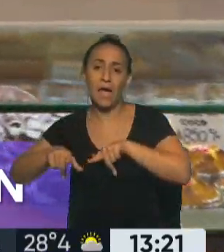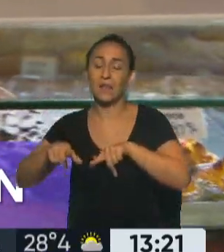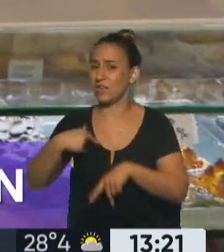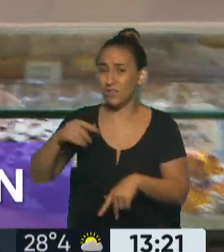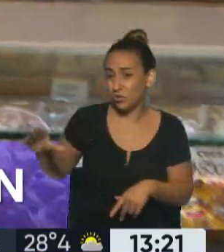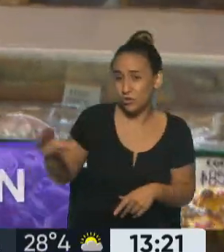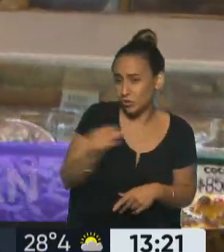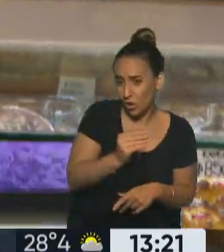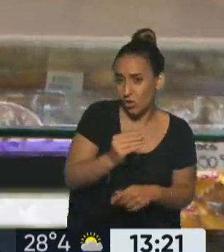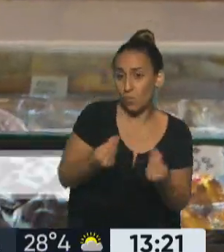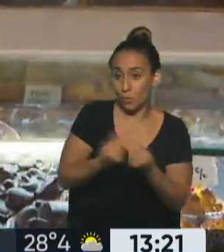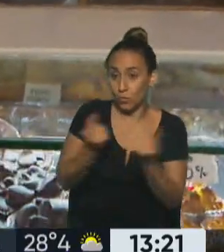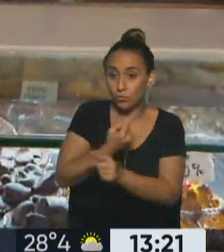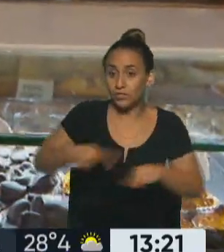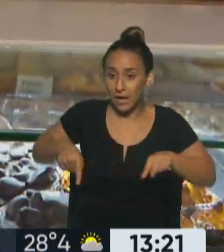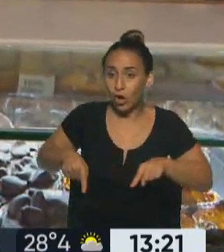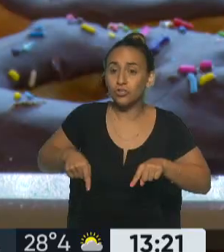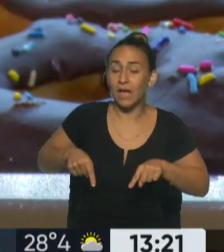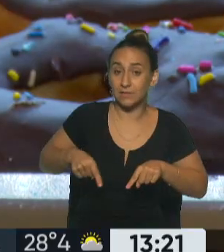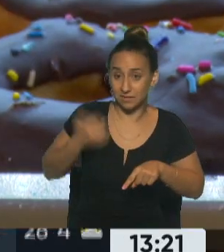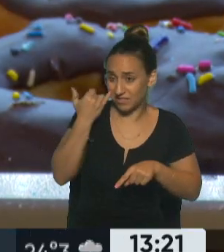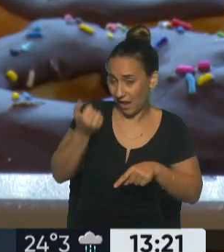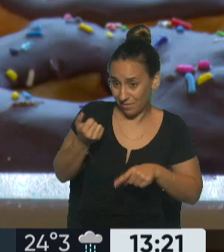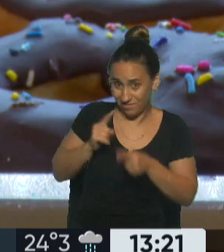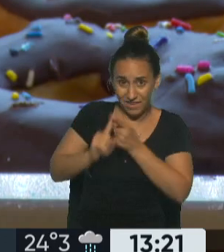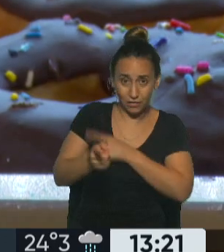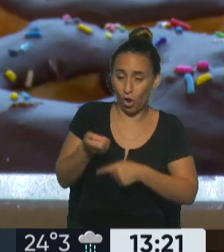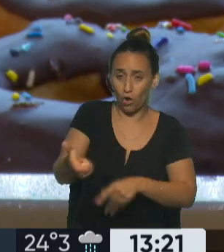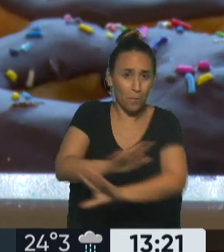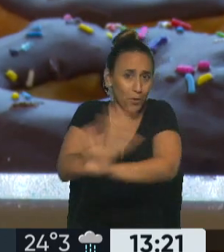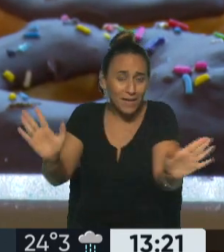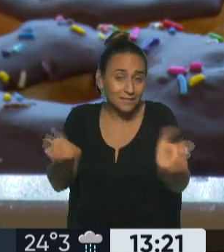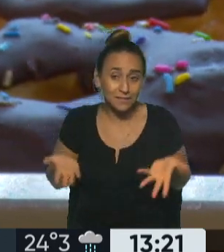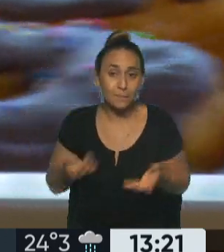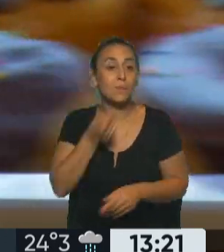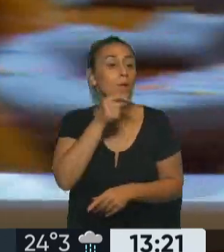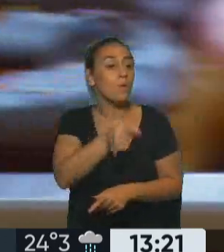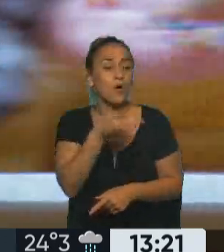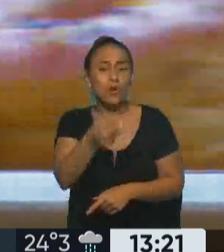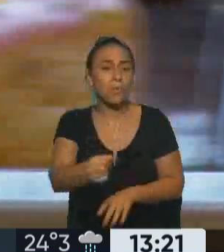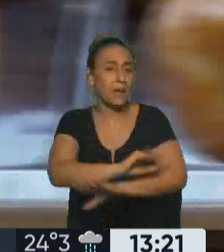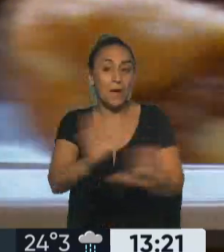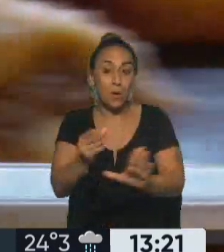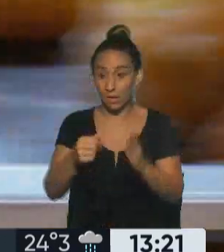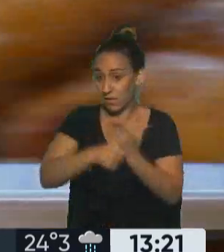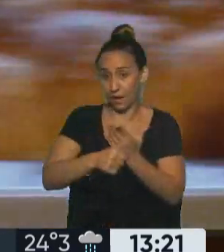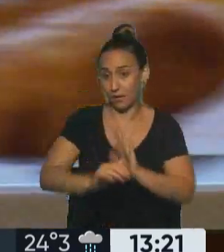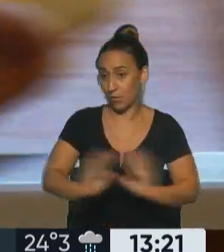todo hay un montón de cosas que se dejan de consumir literalmente la qué dej qué dejó de consumir concretamente